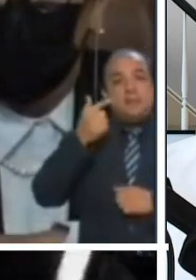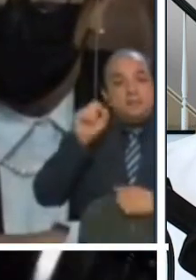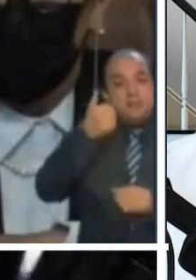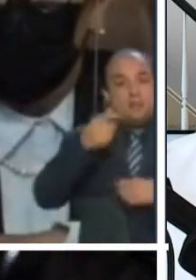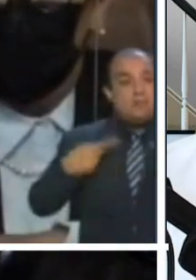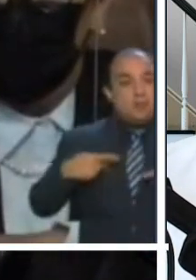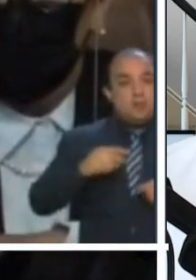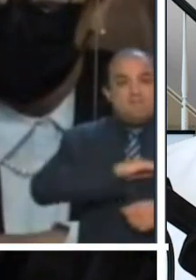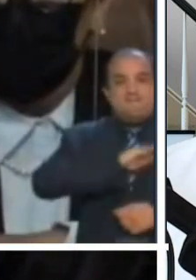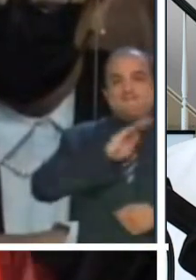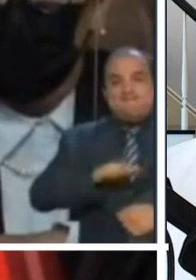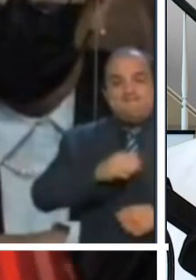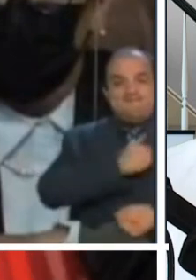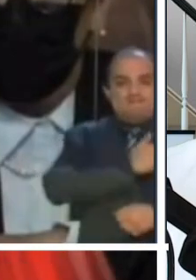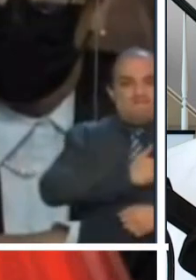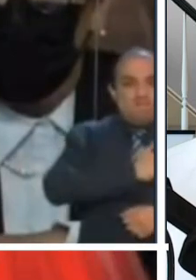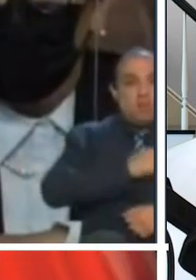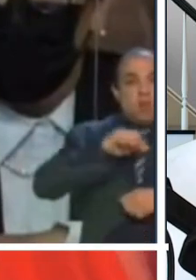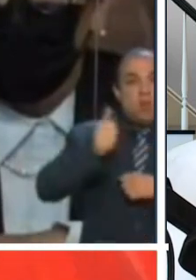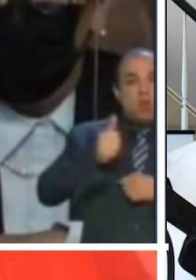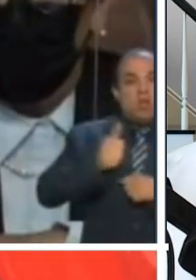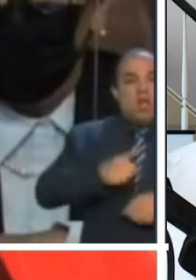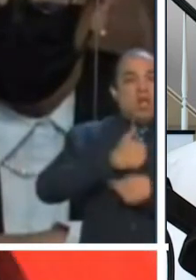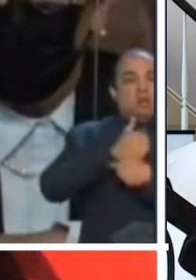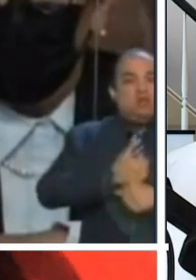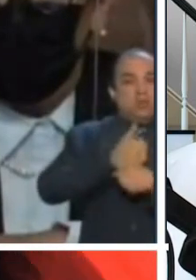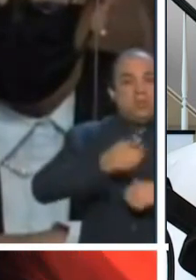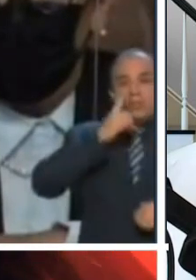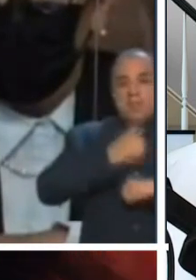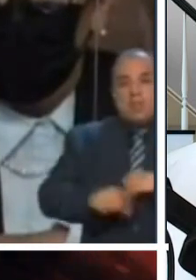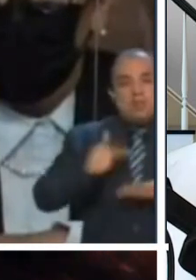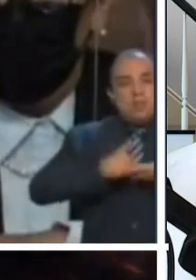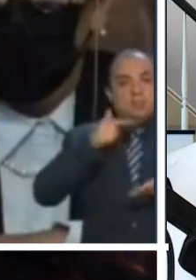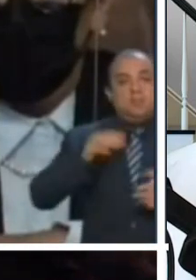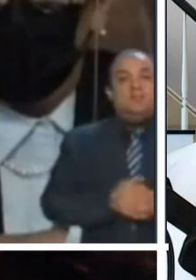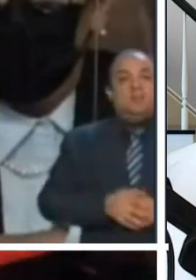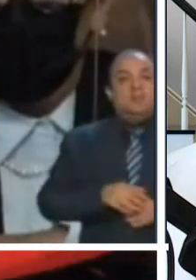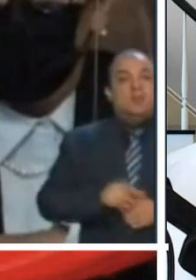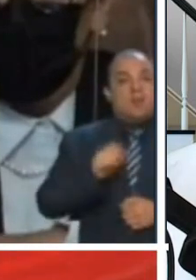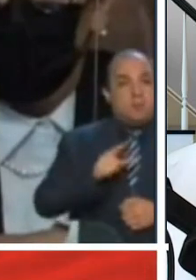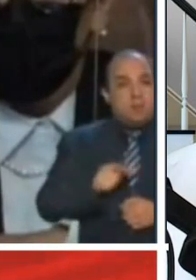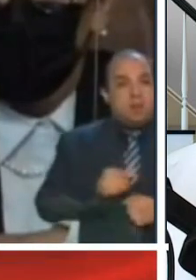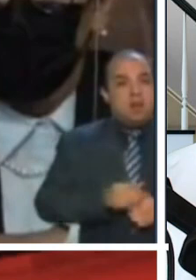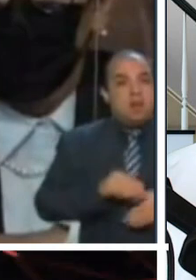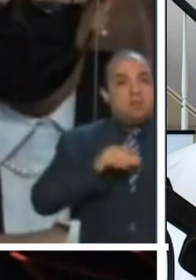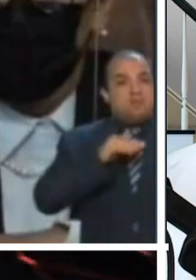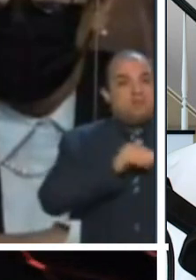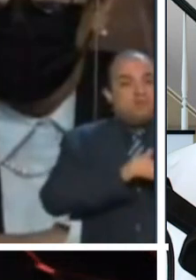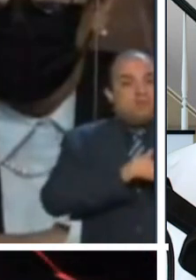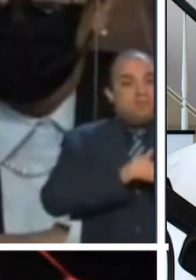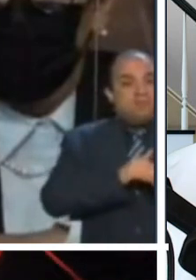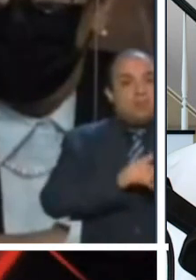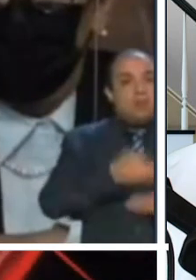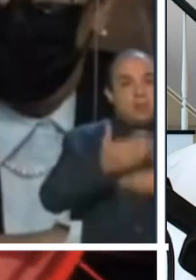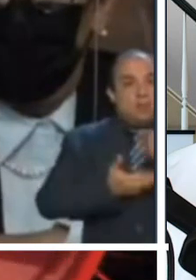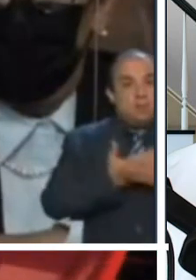perdieron la vida y muchas otras sufrieron graves daños, y la consecuente suspensión del servicio de la línea 12 desde